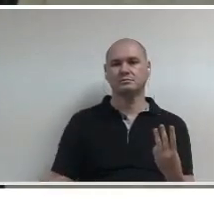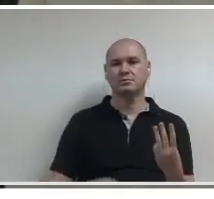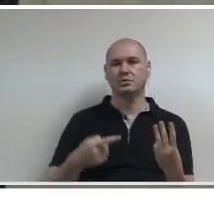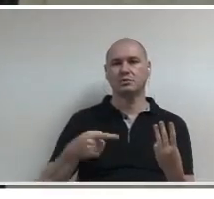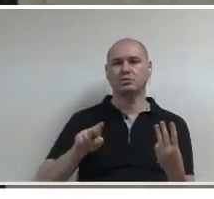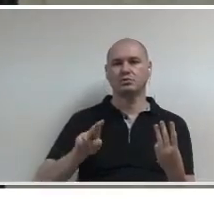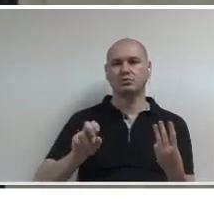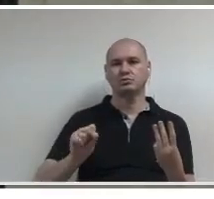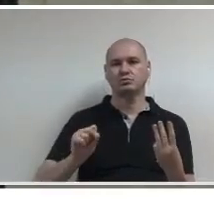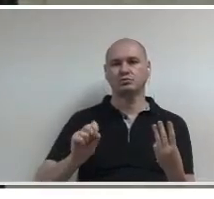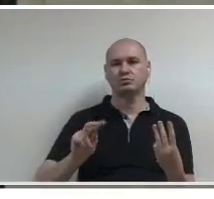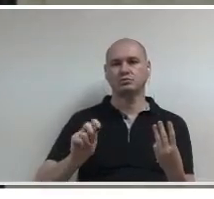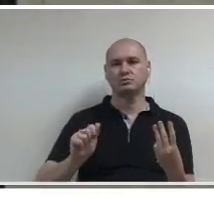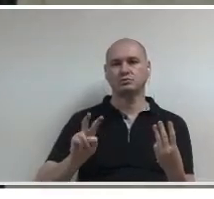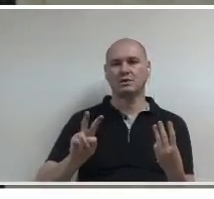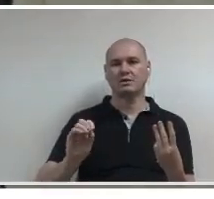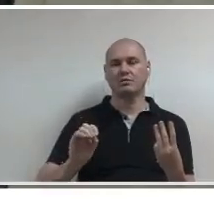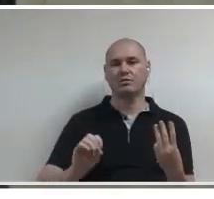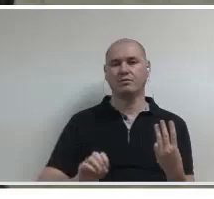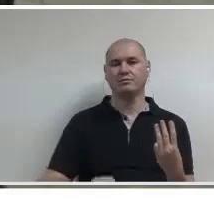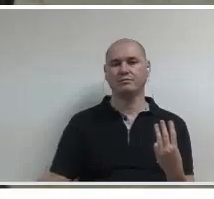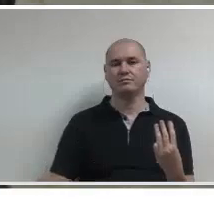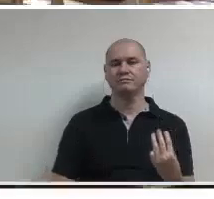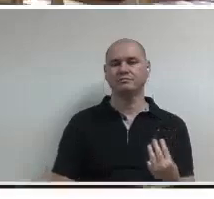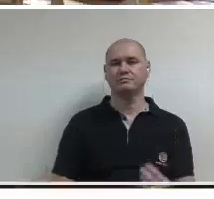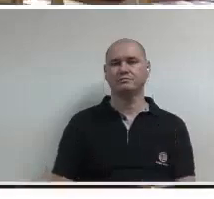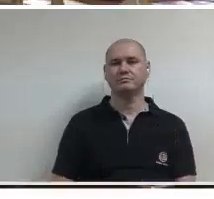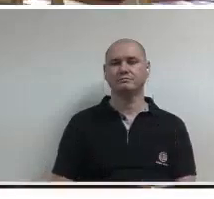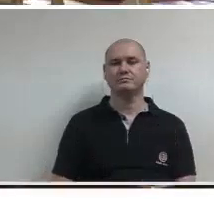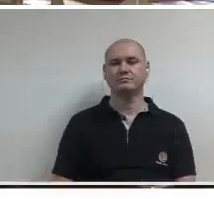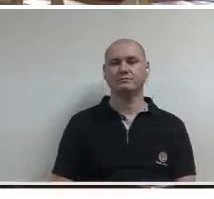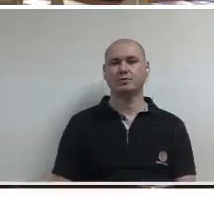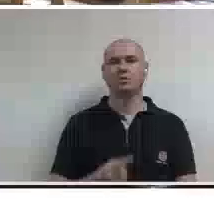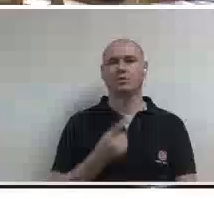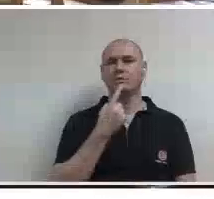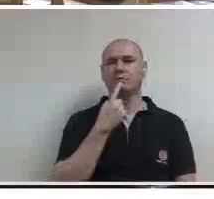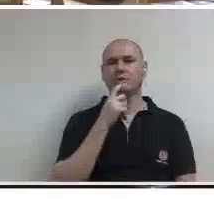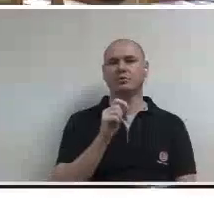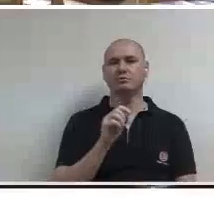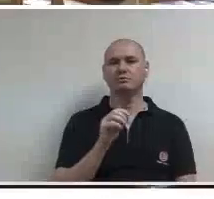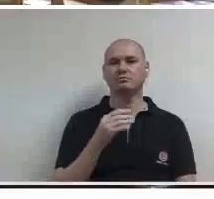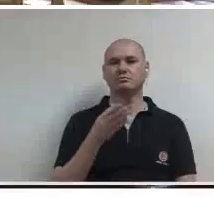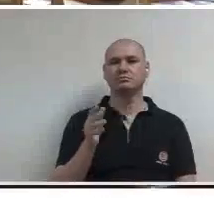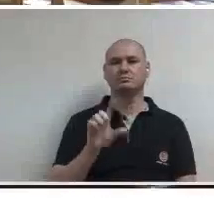Escobar Lara, abogado Gustavo Miguel Villaverde Fernández.